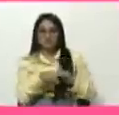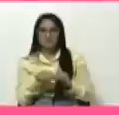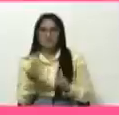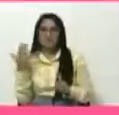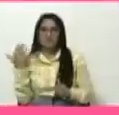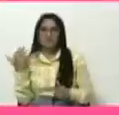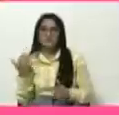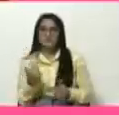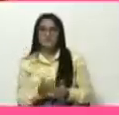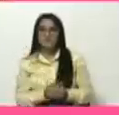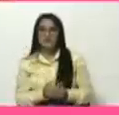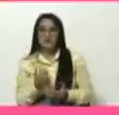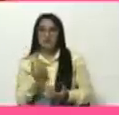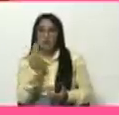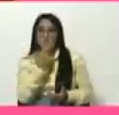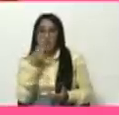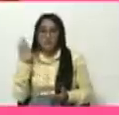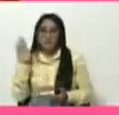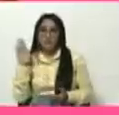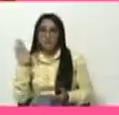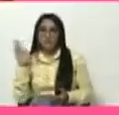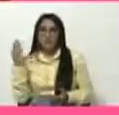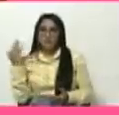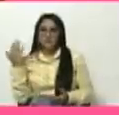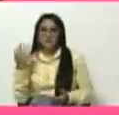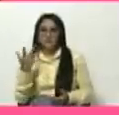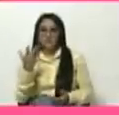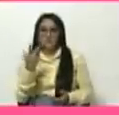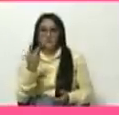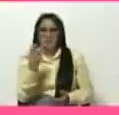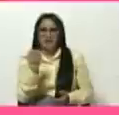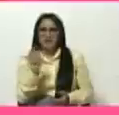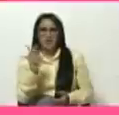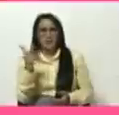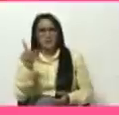No, yo me juramente como tendría como 20, 21 años.